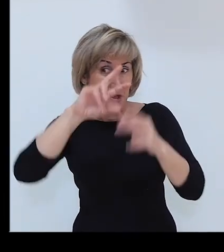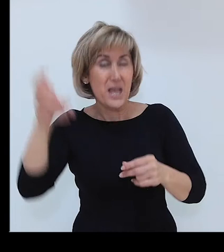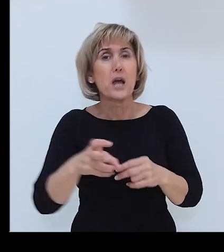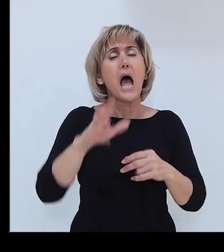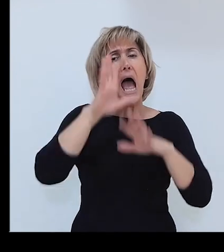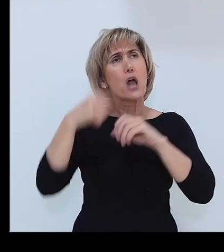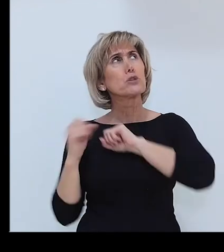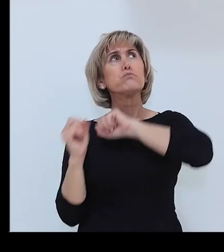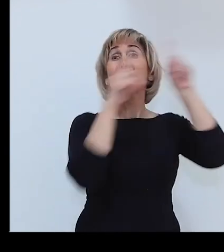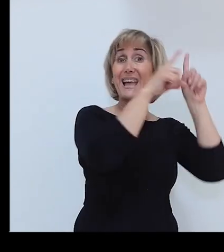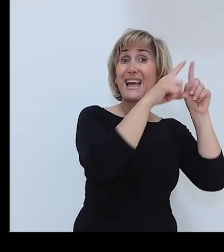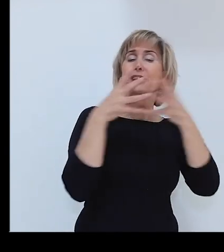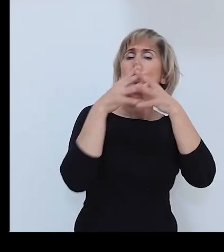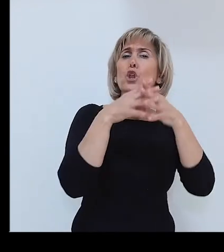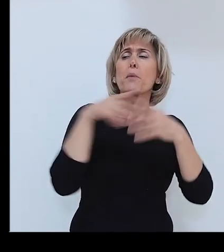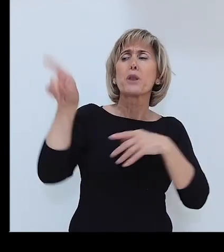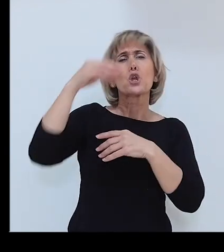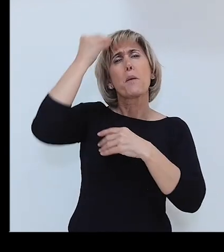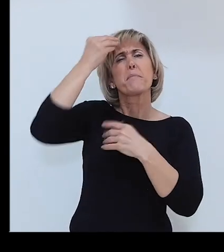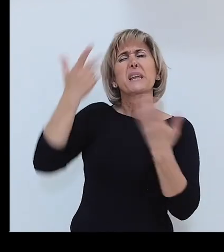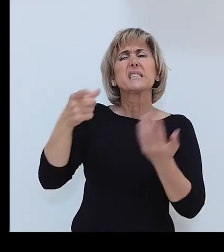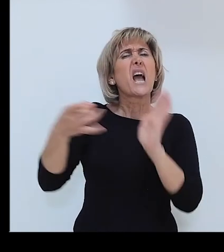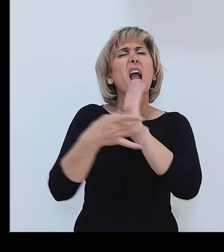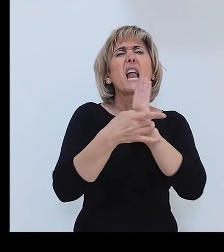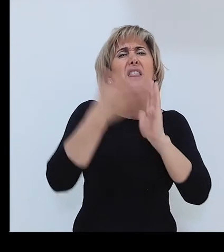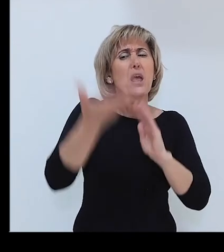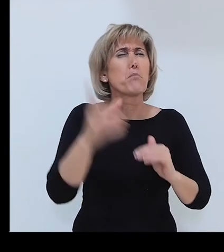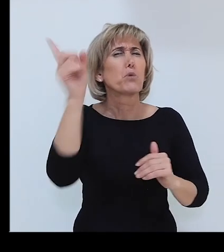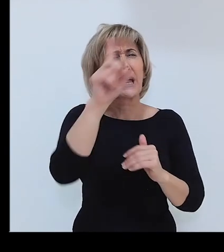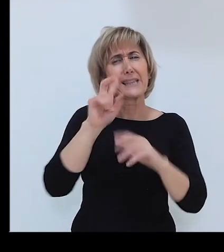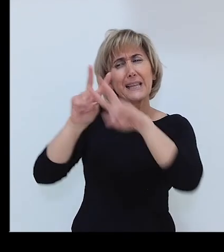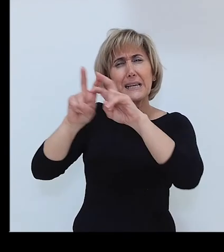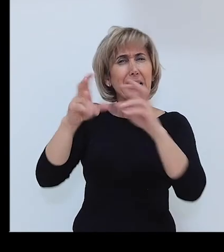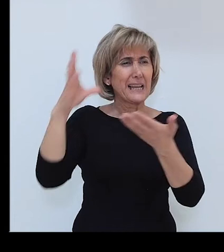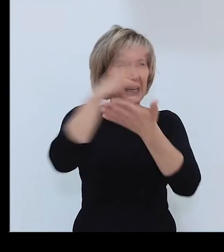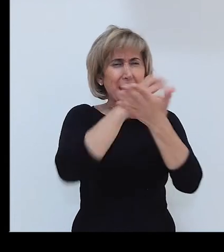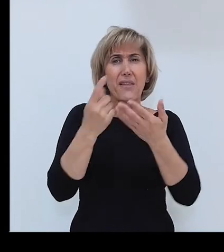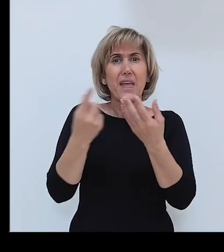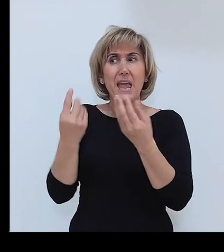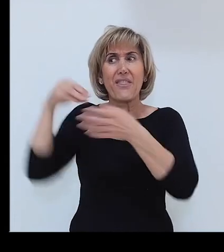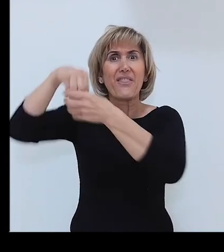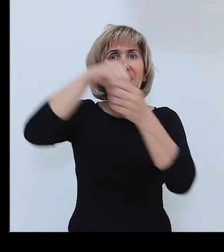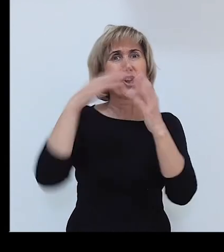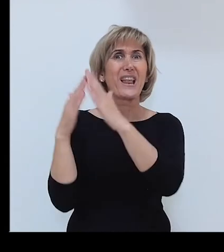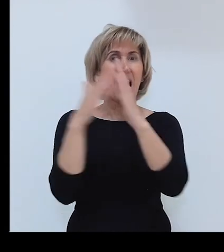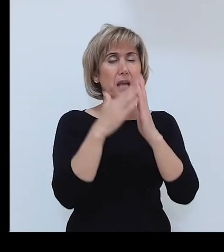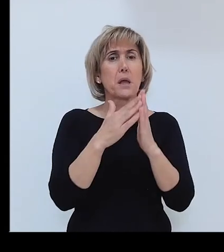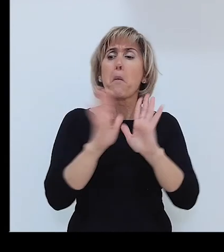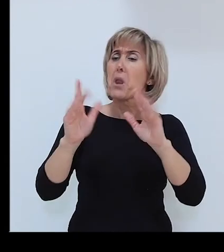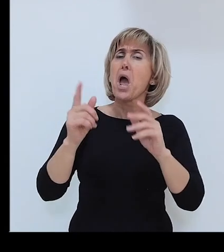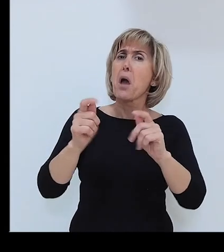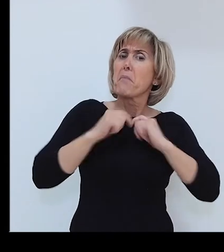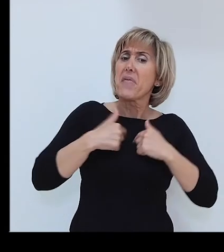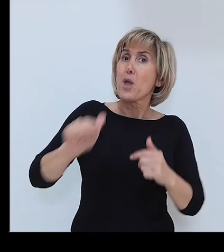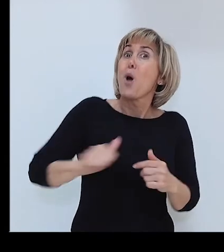me voy a Estados Unidos, pero esto de que renuncien, de que vean como algo de poca calidad, de poca importancia, lo